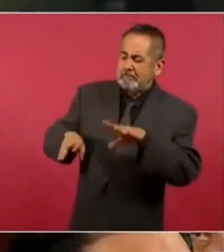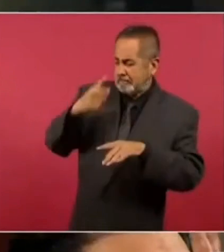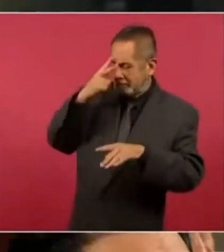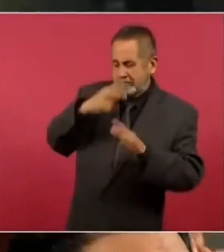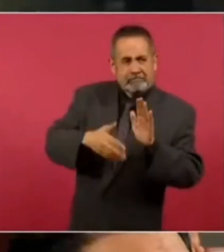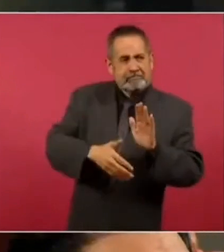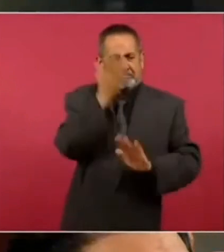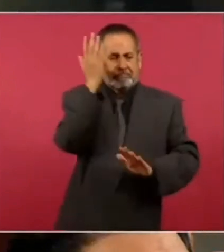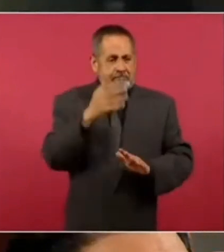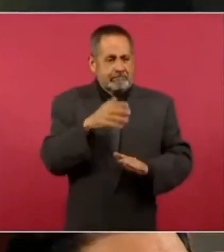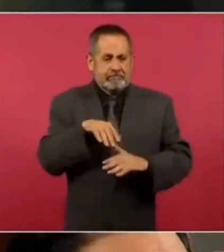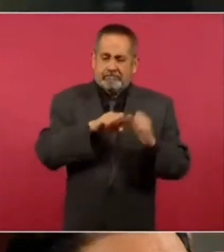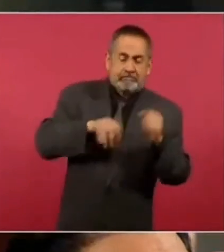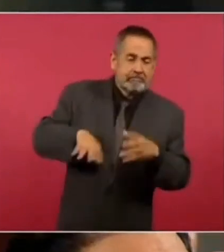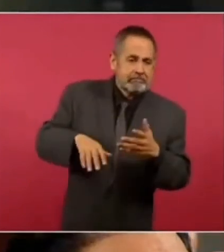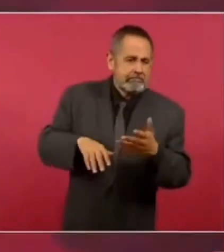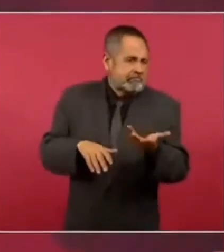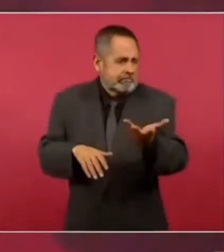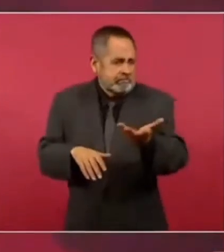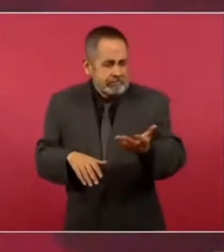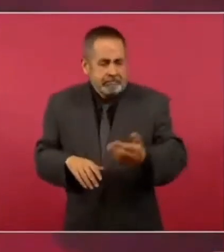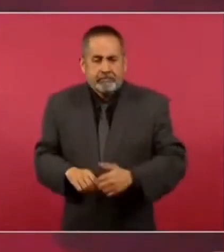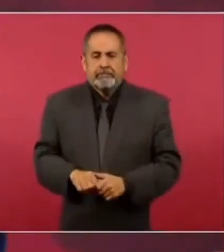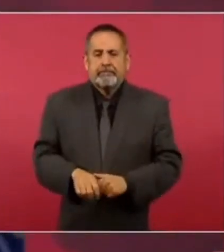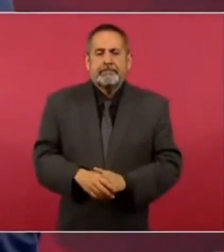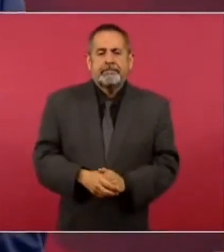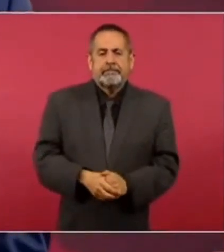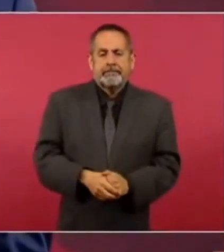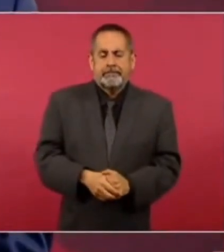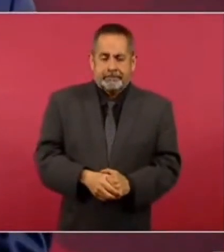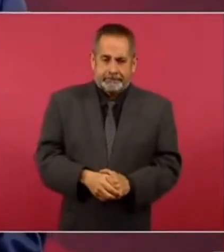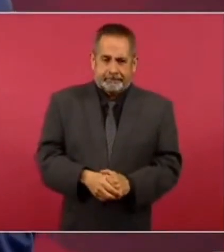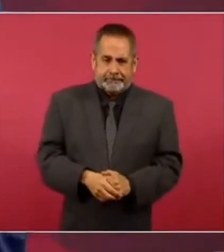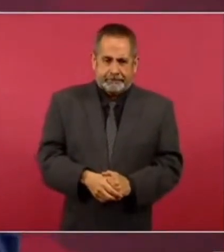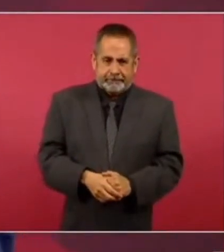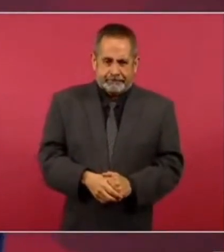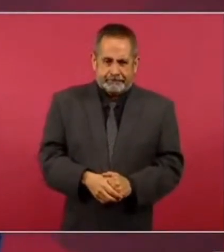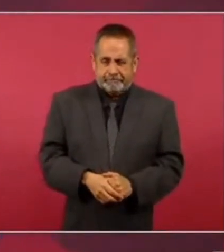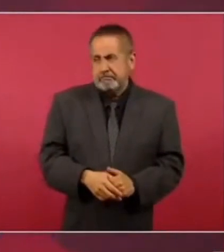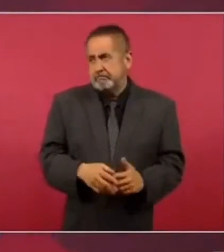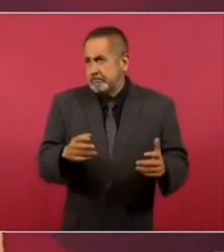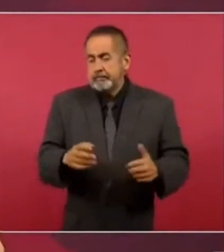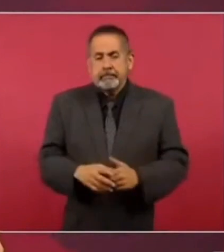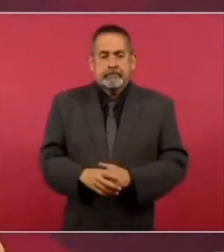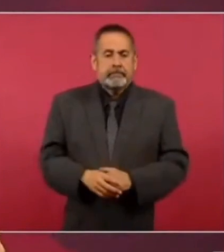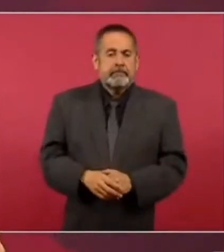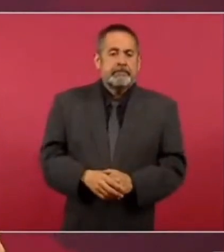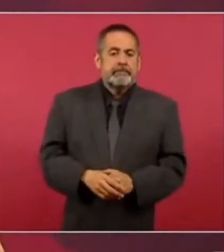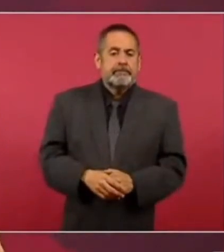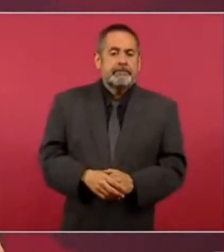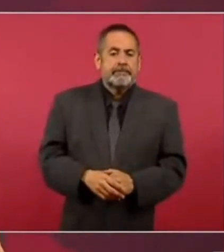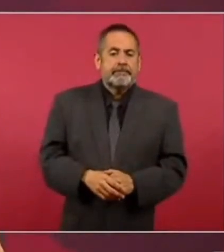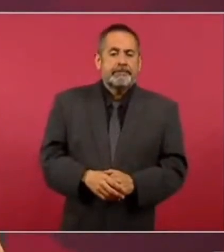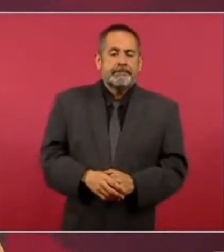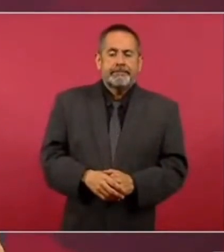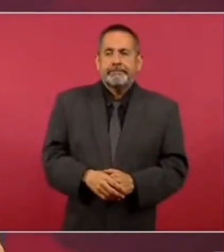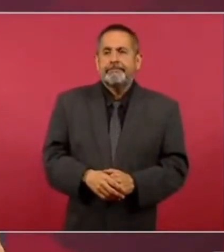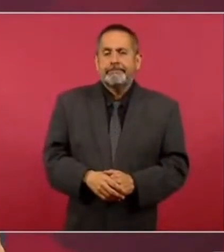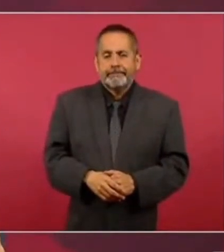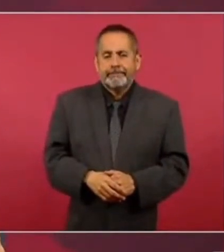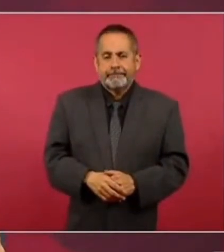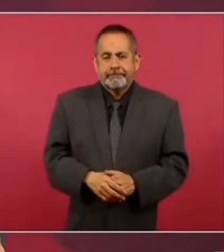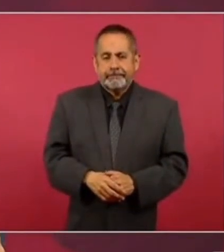Este sería el primer tema, presidente, por favor. Bueno, mire, en efecto se